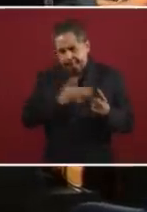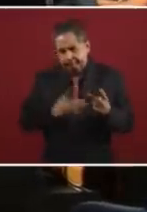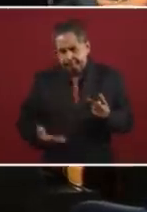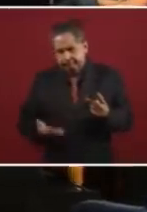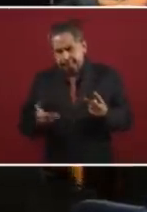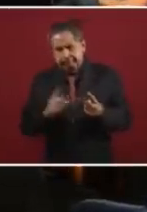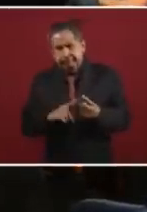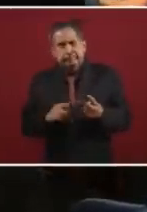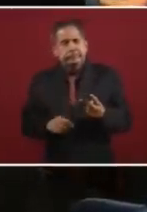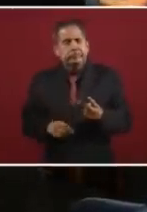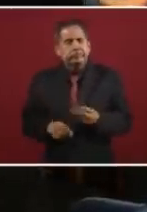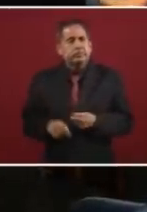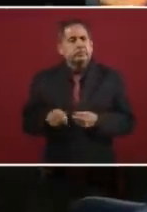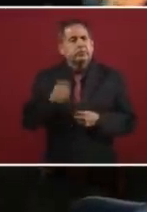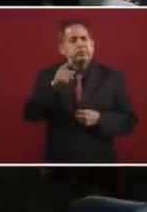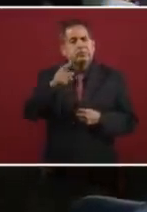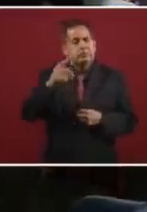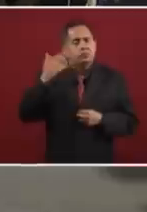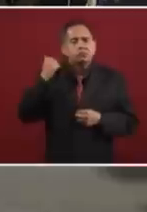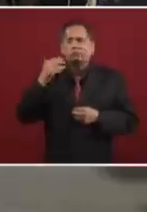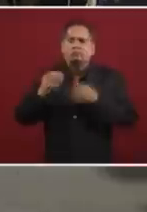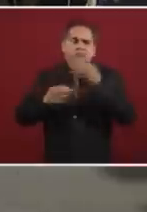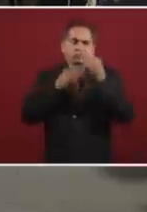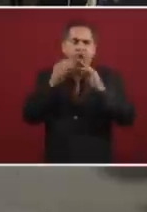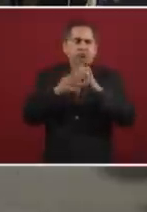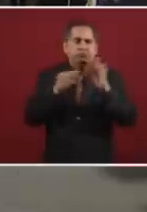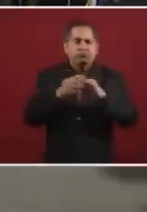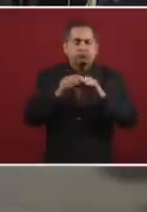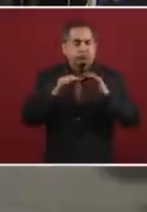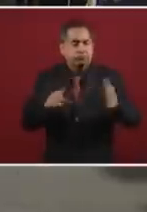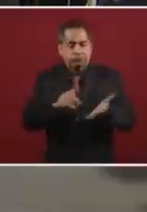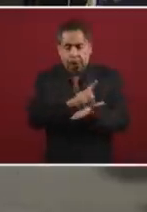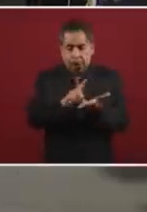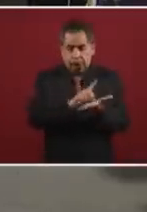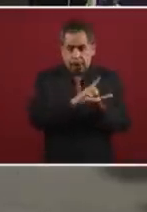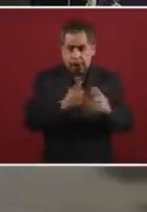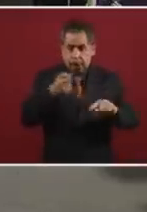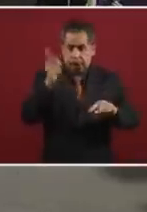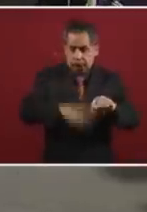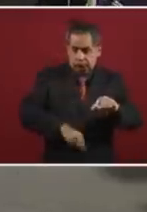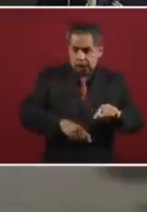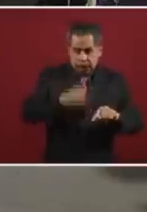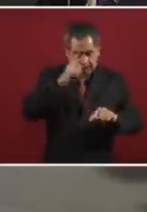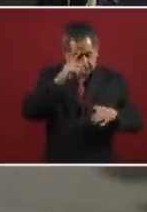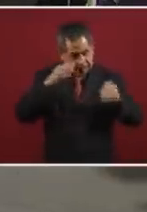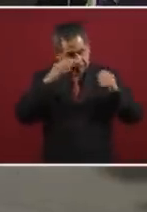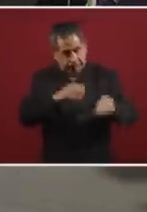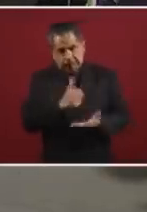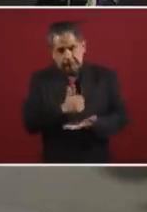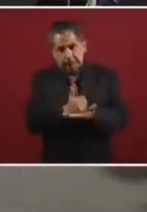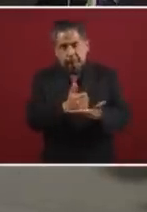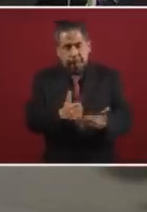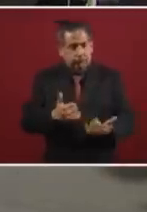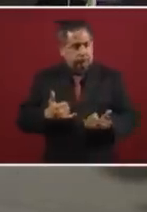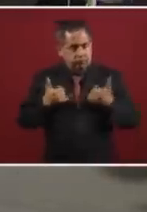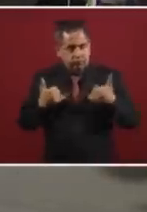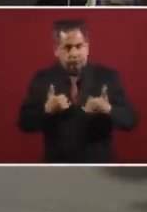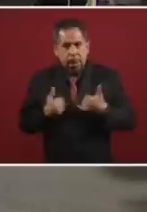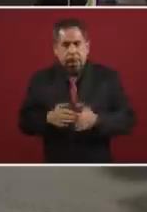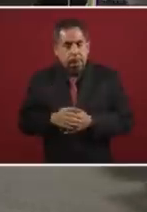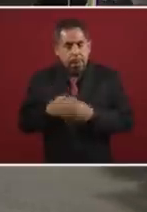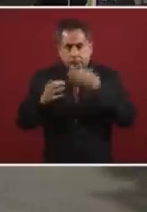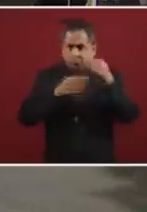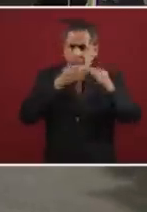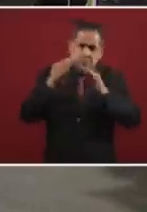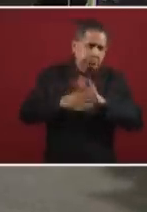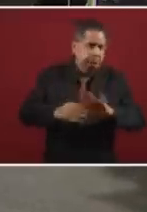usted comenzó una campaña contra las adicciones destinadas jóvenes ciertamente es una campaña